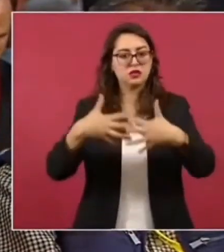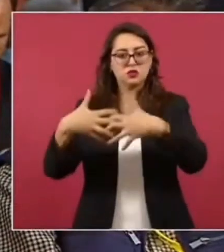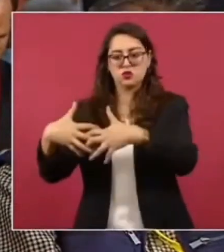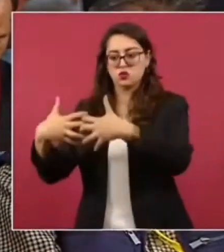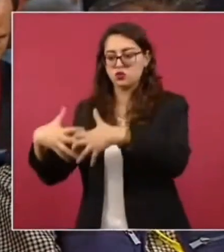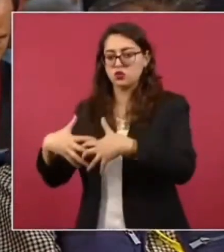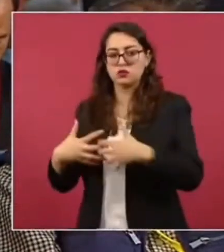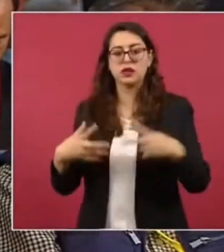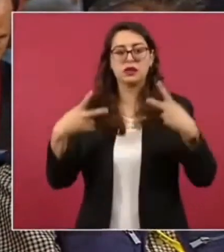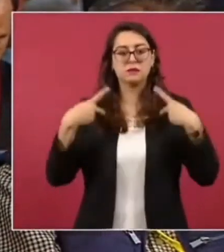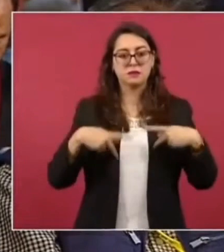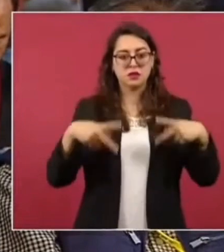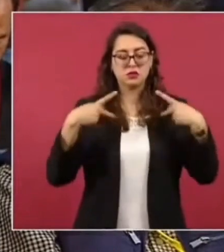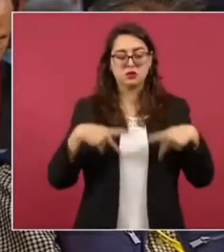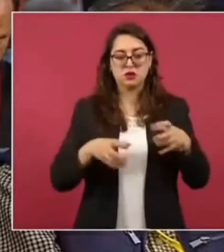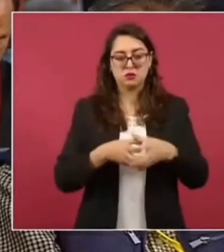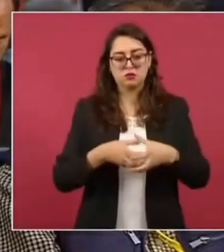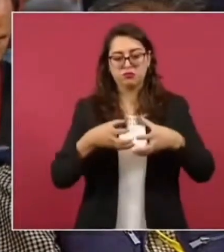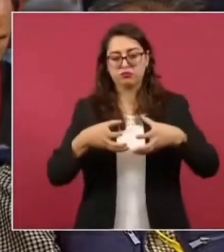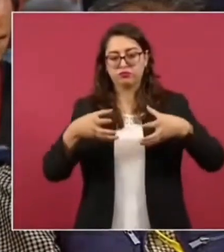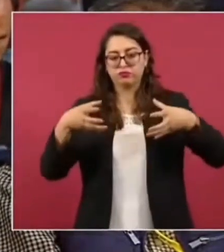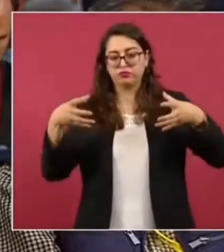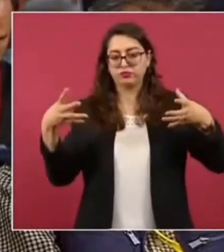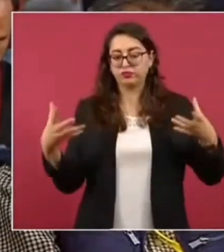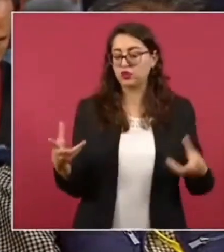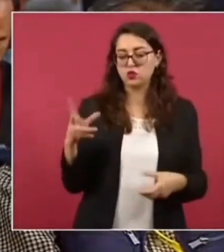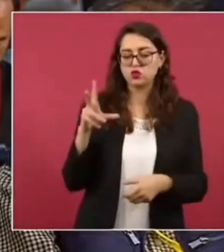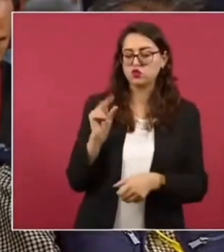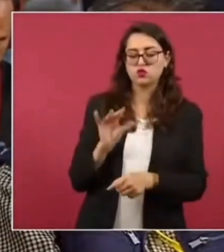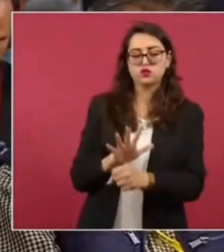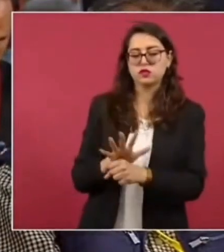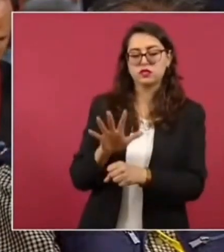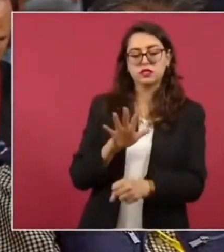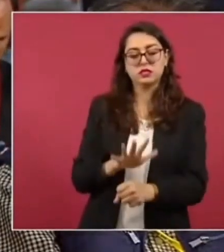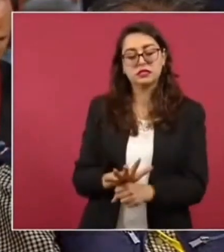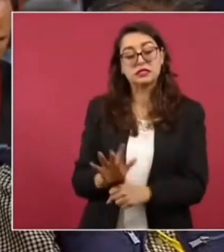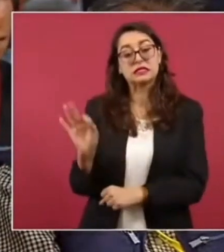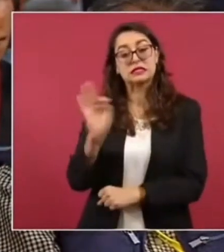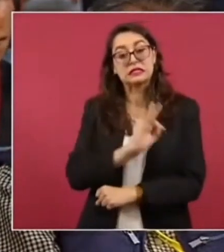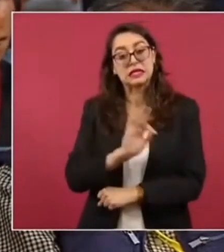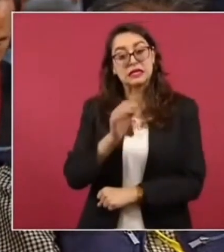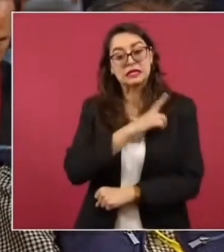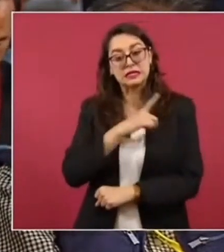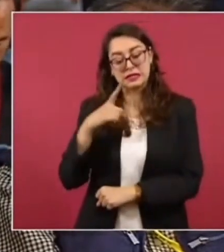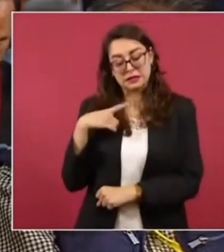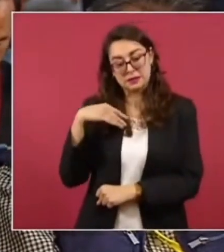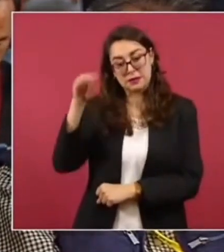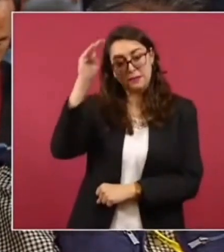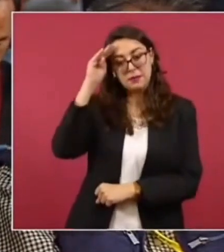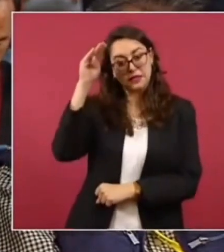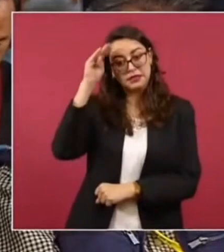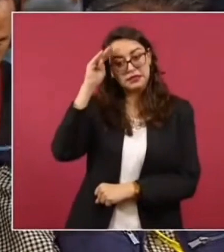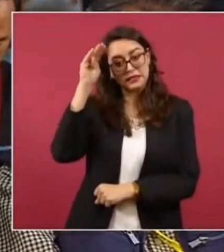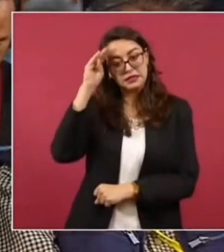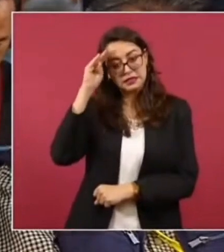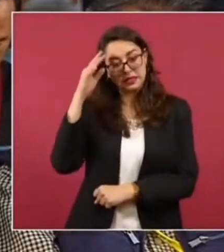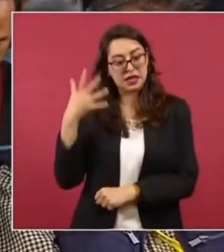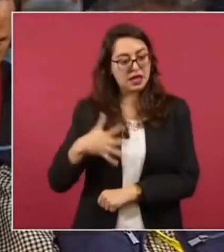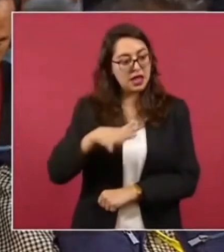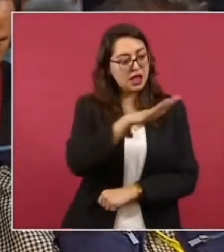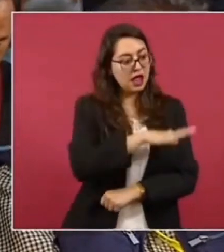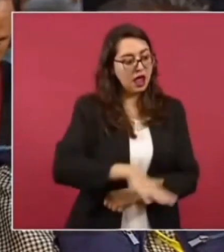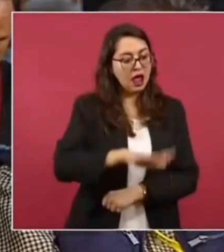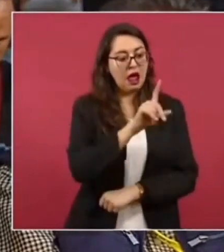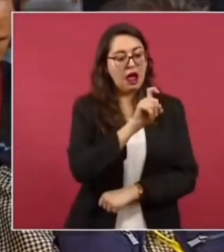de población de la zona. De manera que se tiene que pensar en cómo potabilizar el agua que existe en la